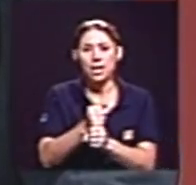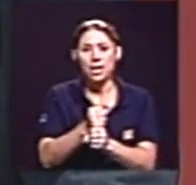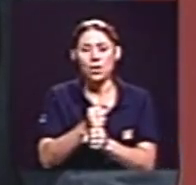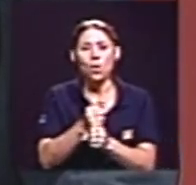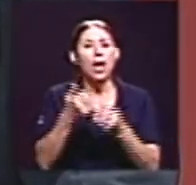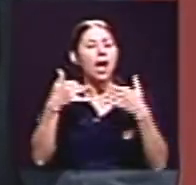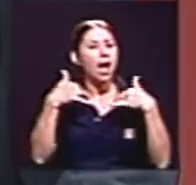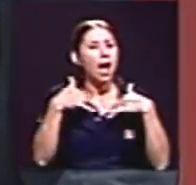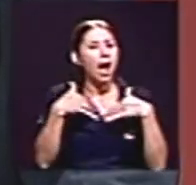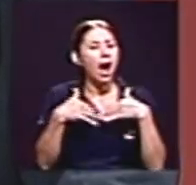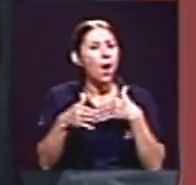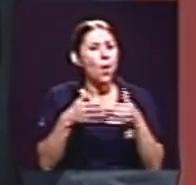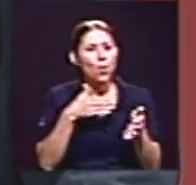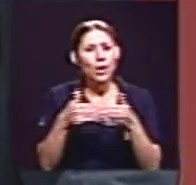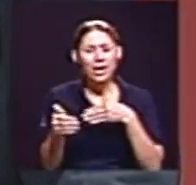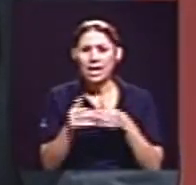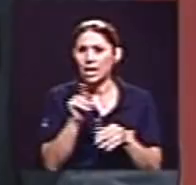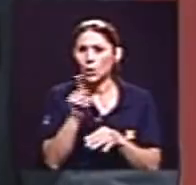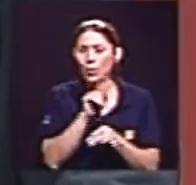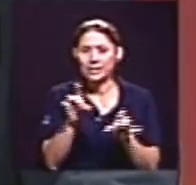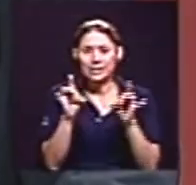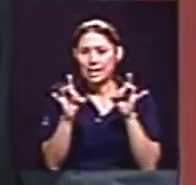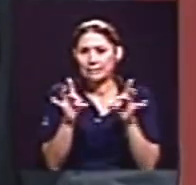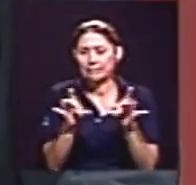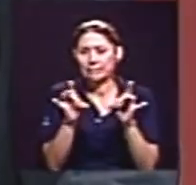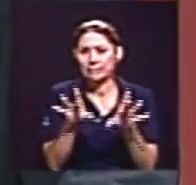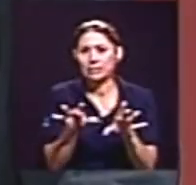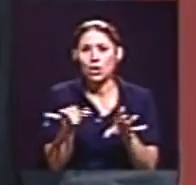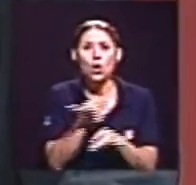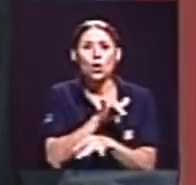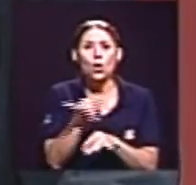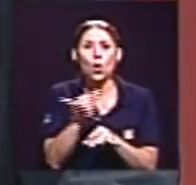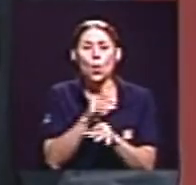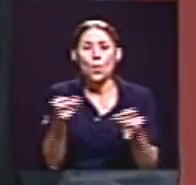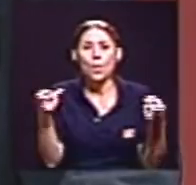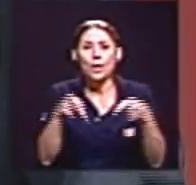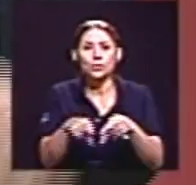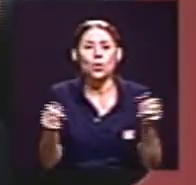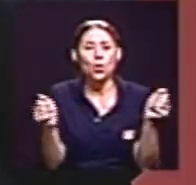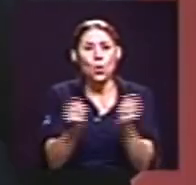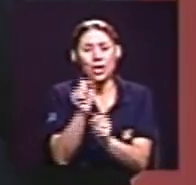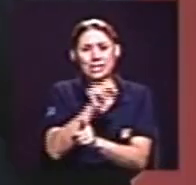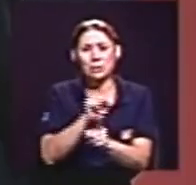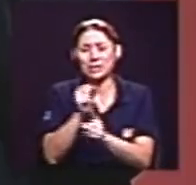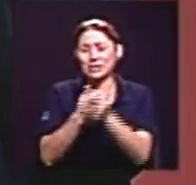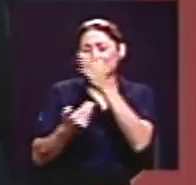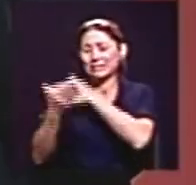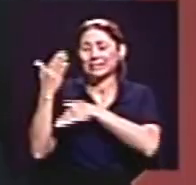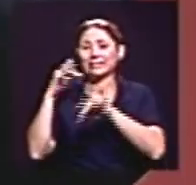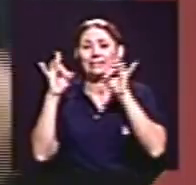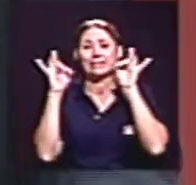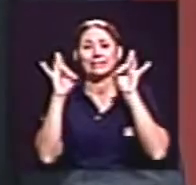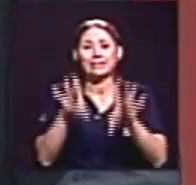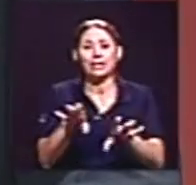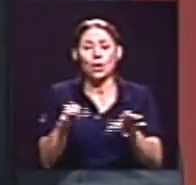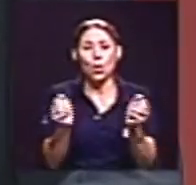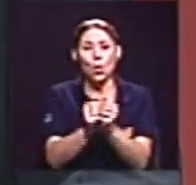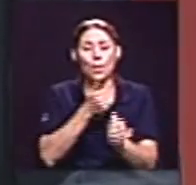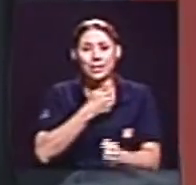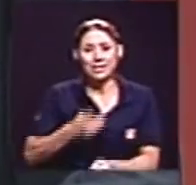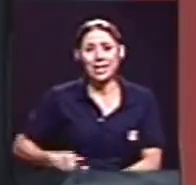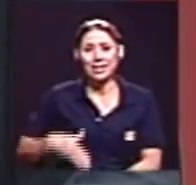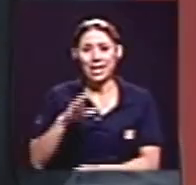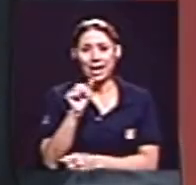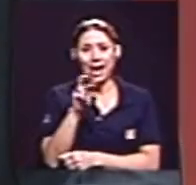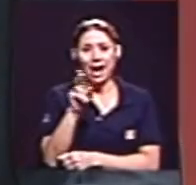aunque no es tan tétrica como el tsunami del presidente Carazo, pues solo ese es